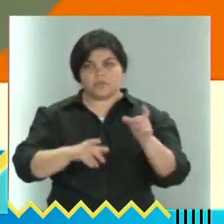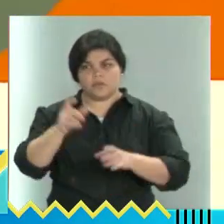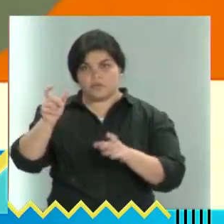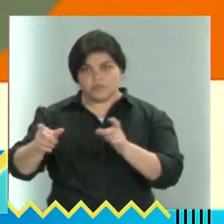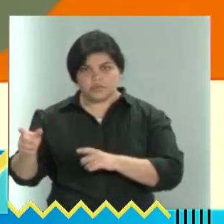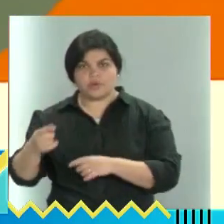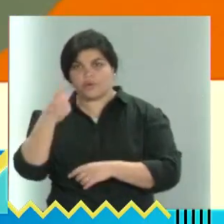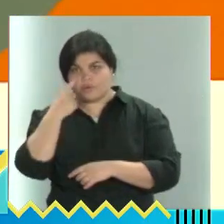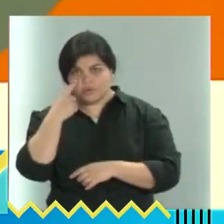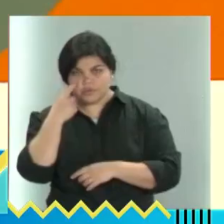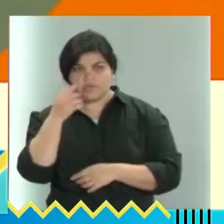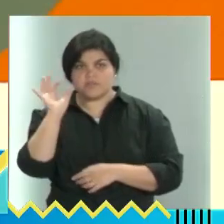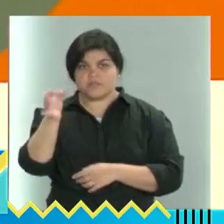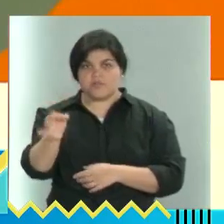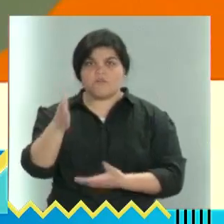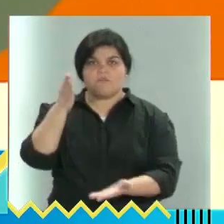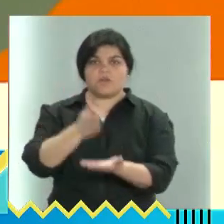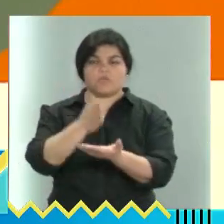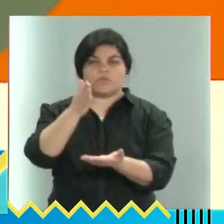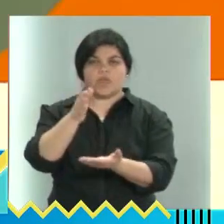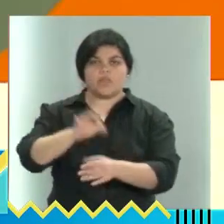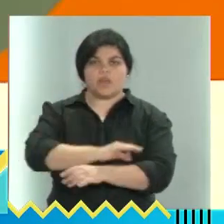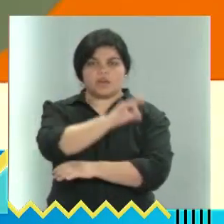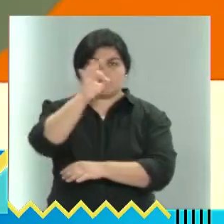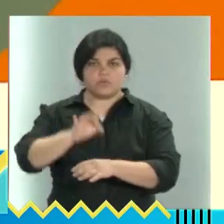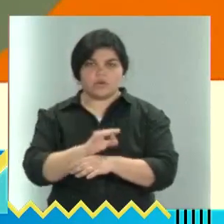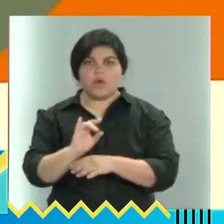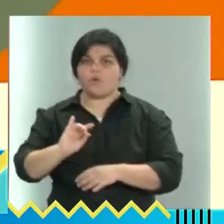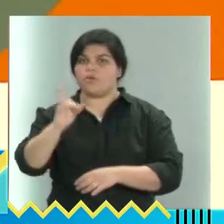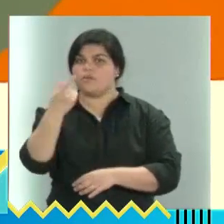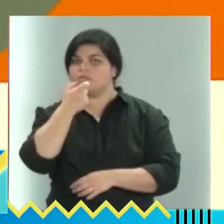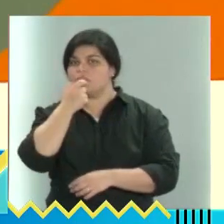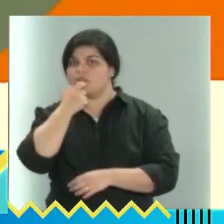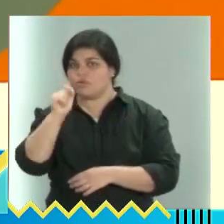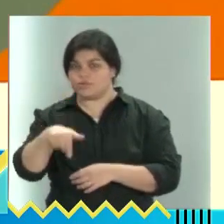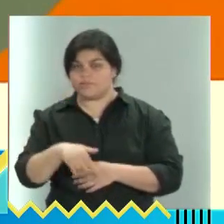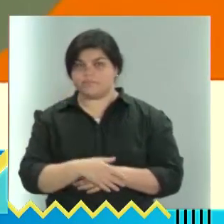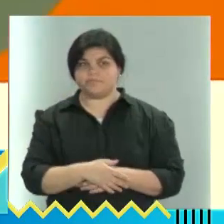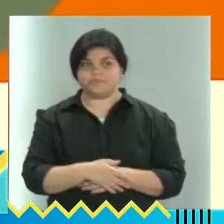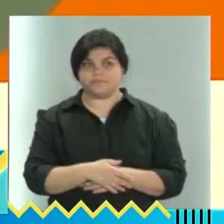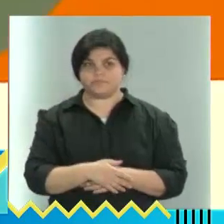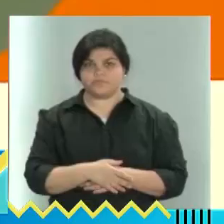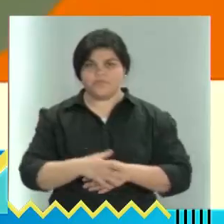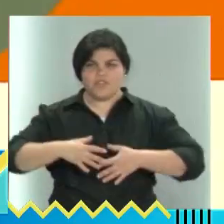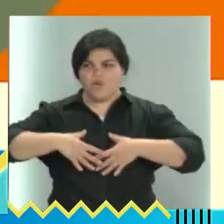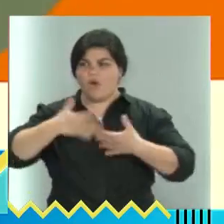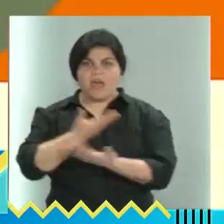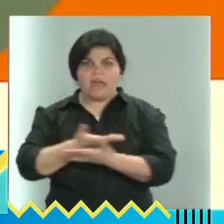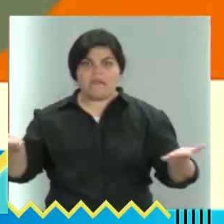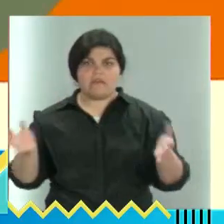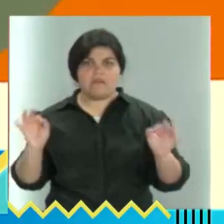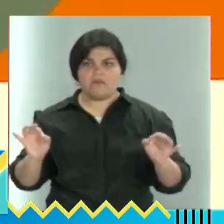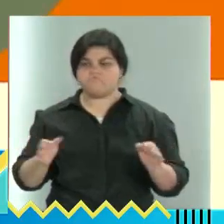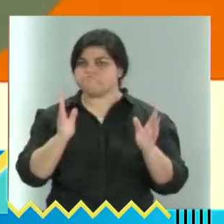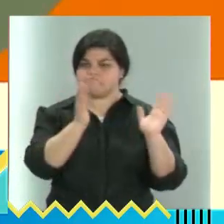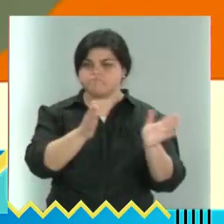conocerla, la Facultad de Arquitectura de la Universidad de Mendoza, en lo macro tiene una organización muy